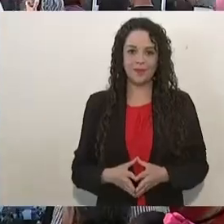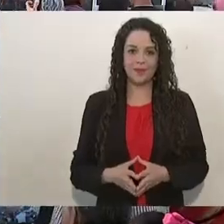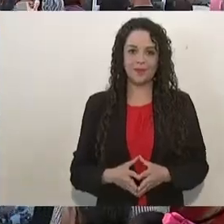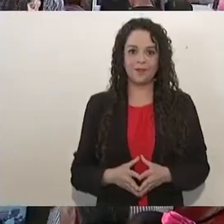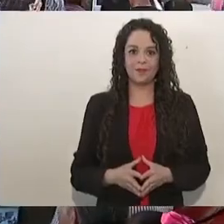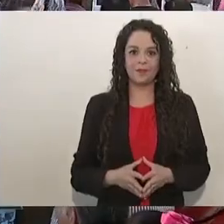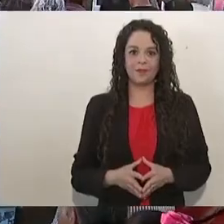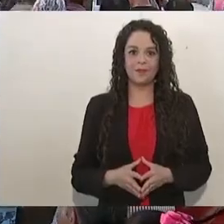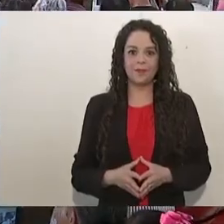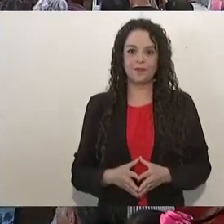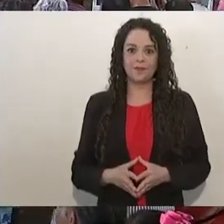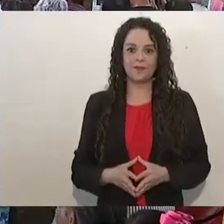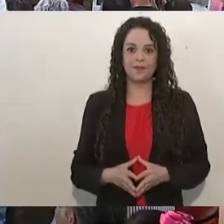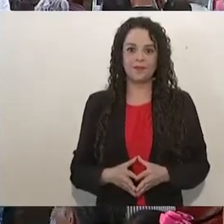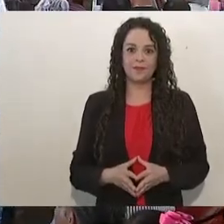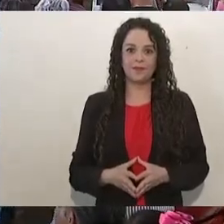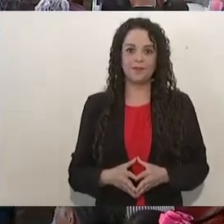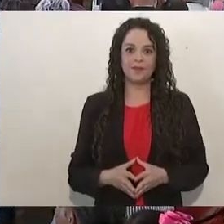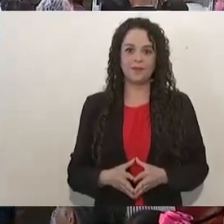Que quiera